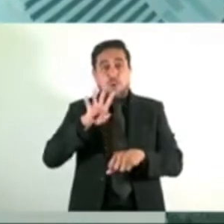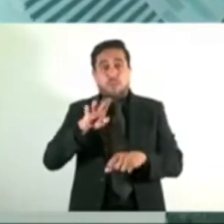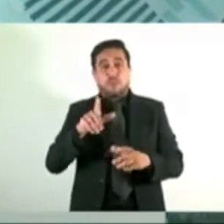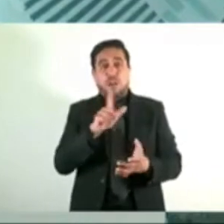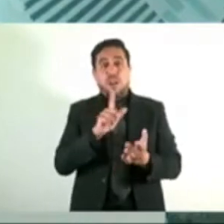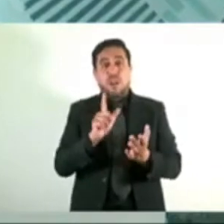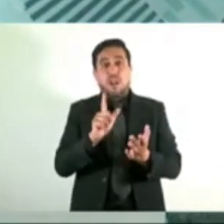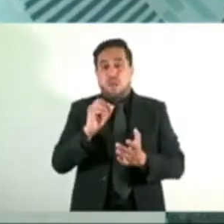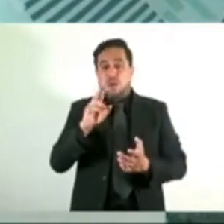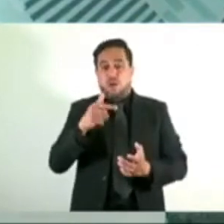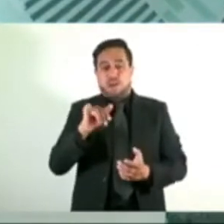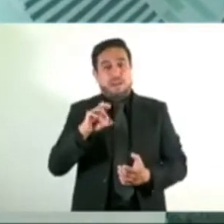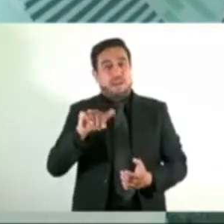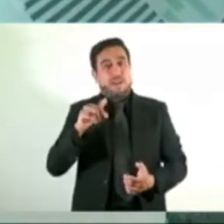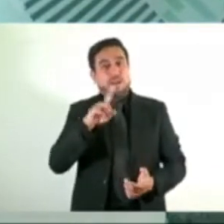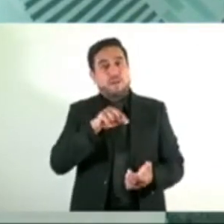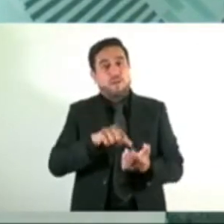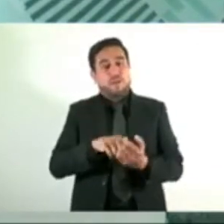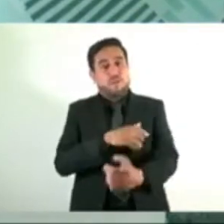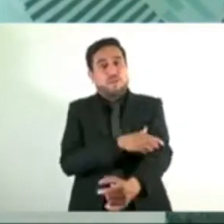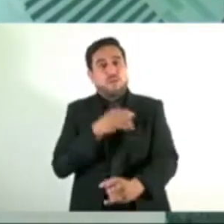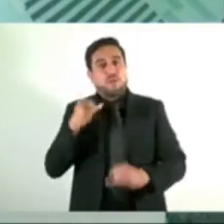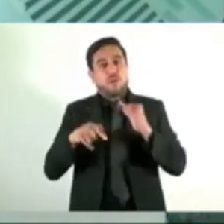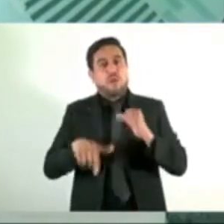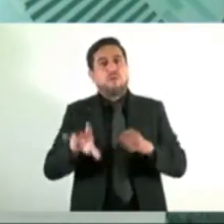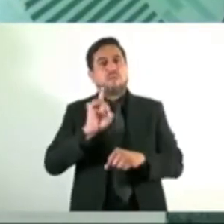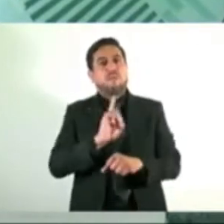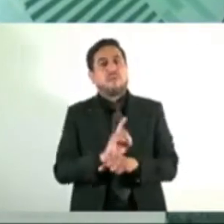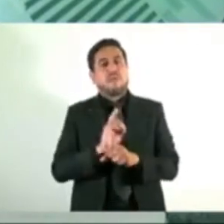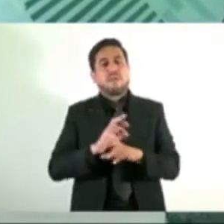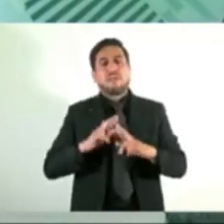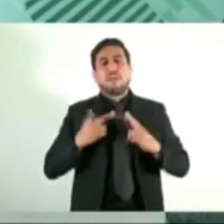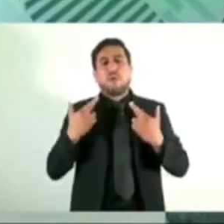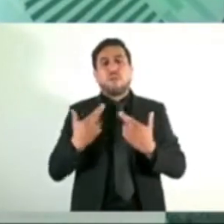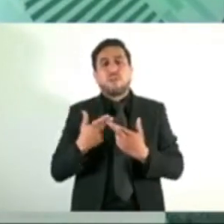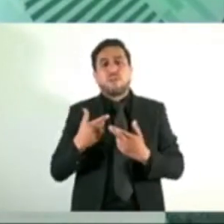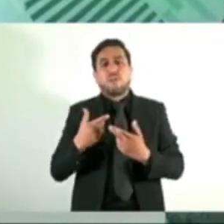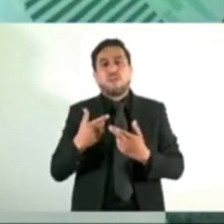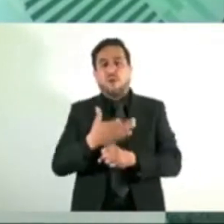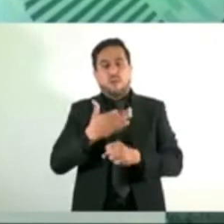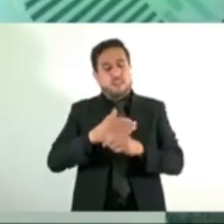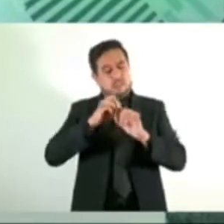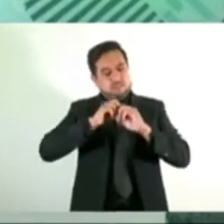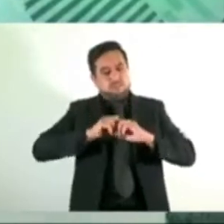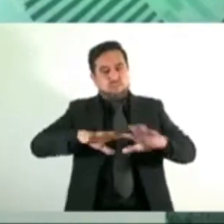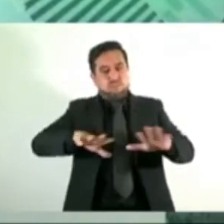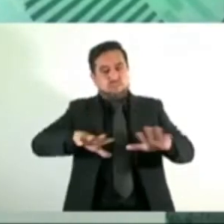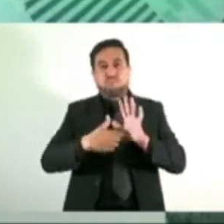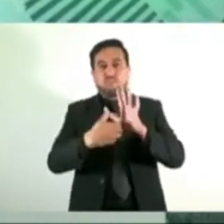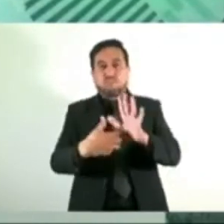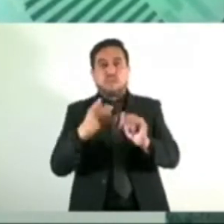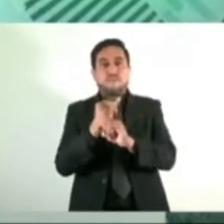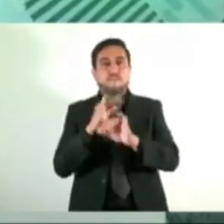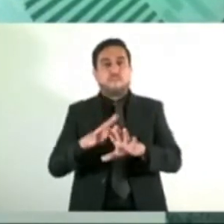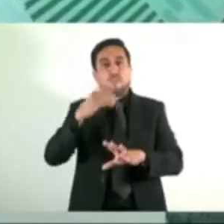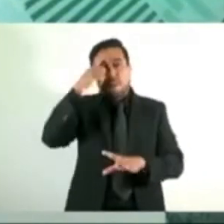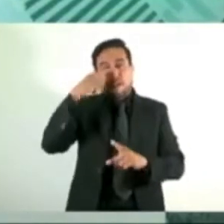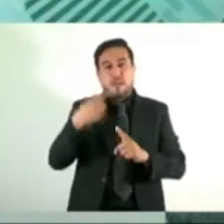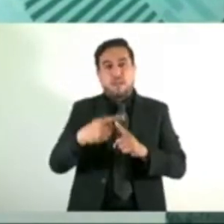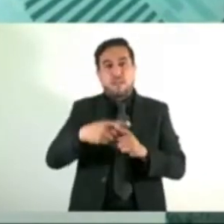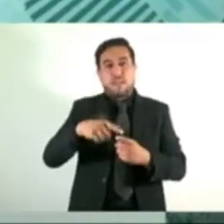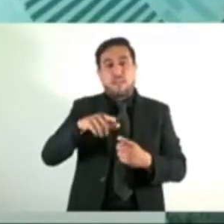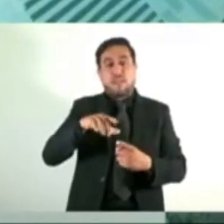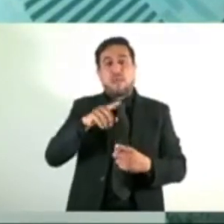Judicial, en esta sesión solemne hago públicos los resultados de este esfuerzo ante los plenos de las y